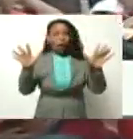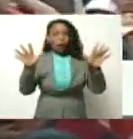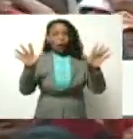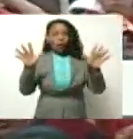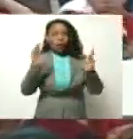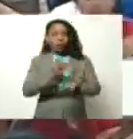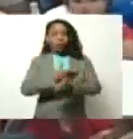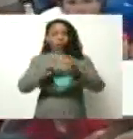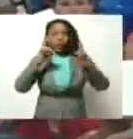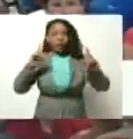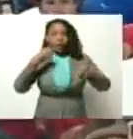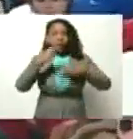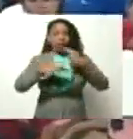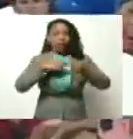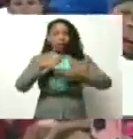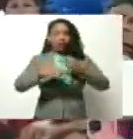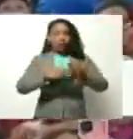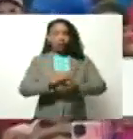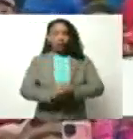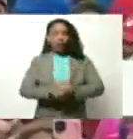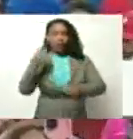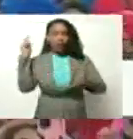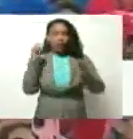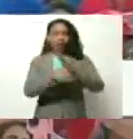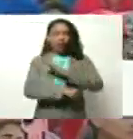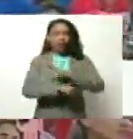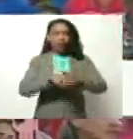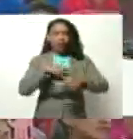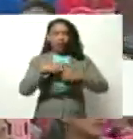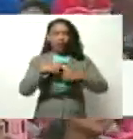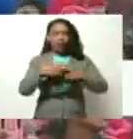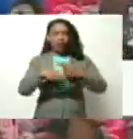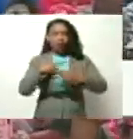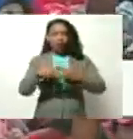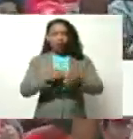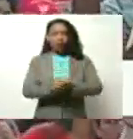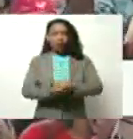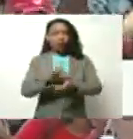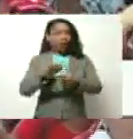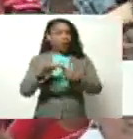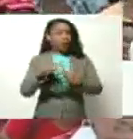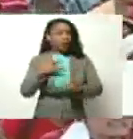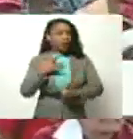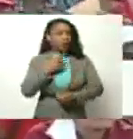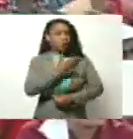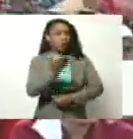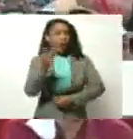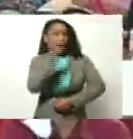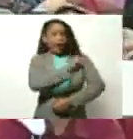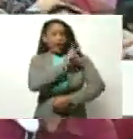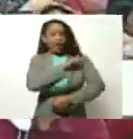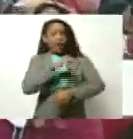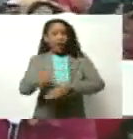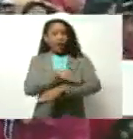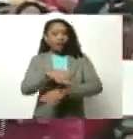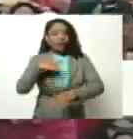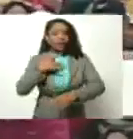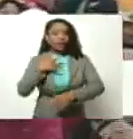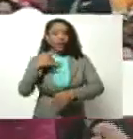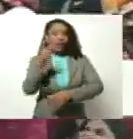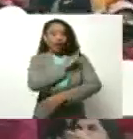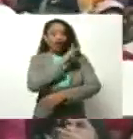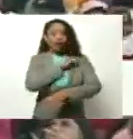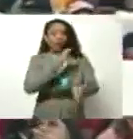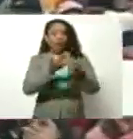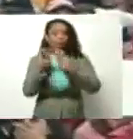democrático revolucionario profundamente revolucionario entonces siéntanse jefe de su calle siéntanse jefe de